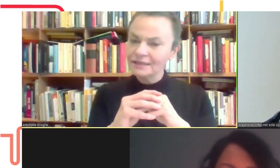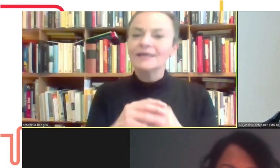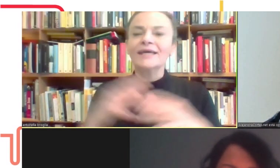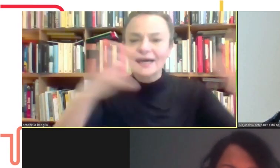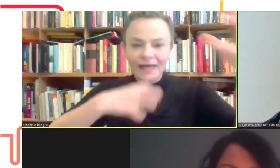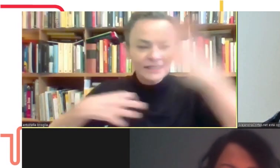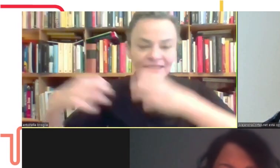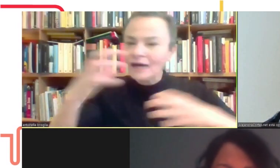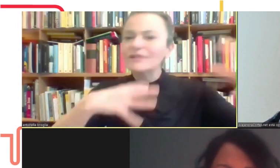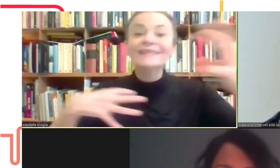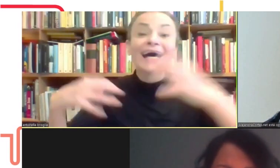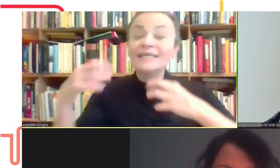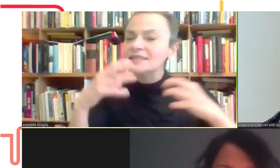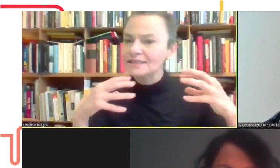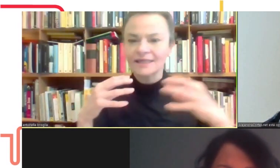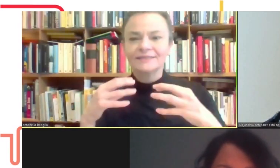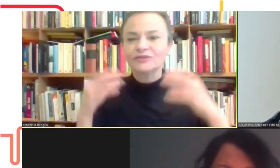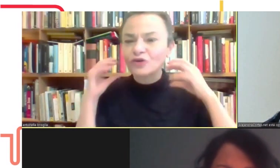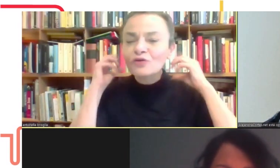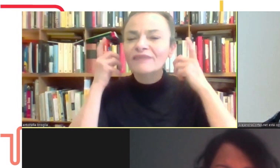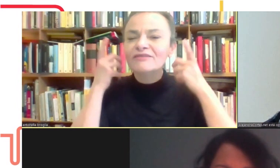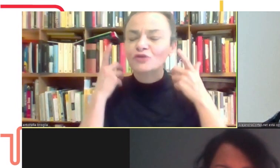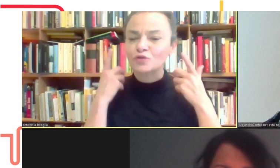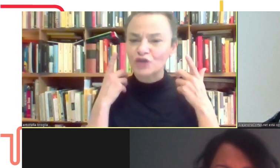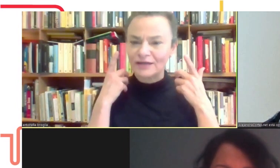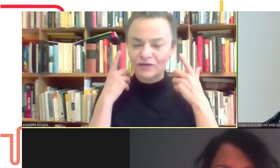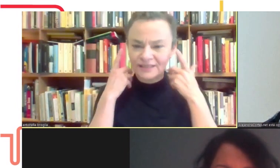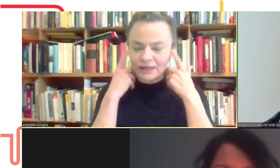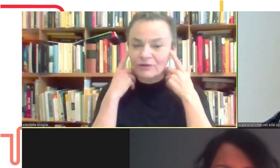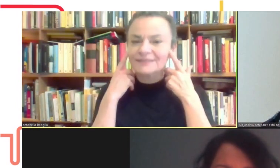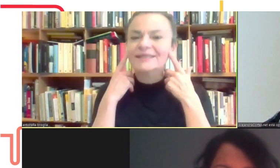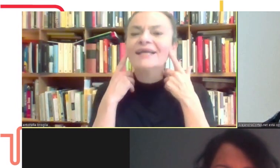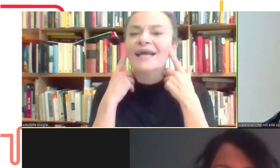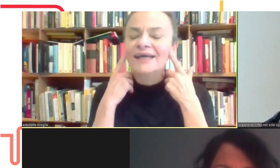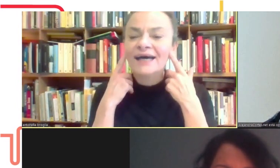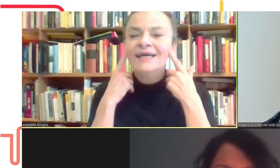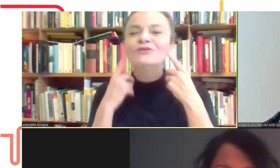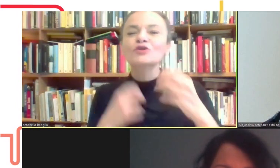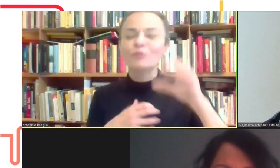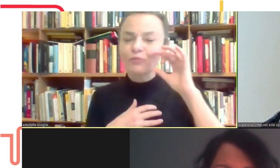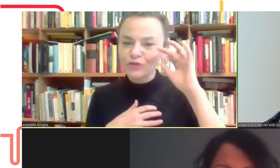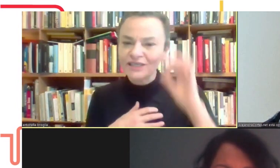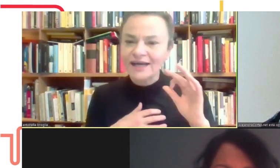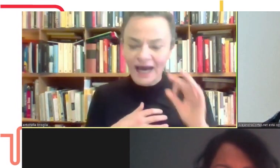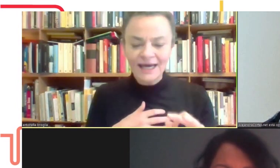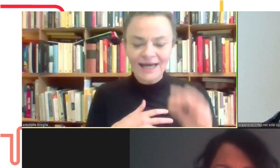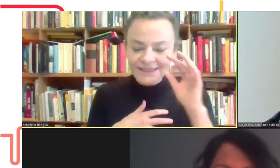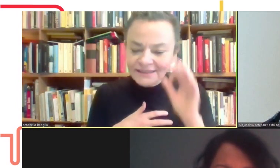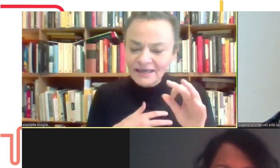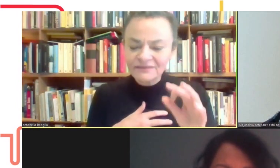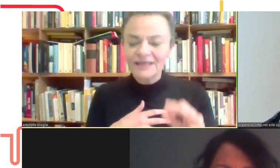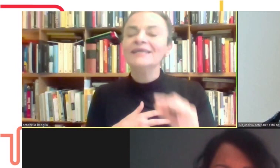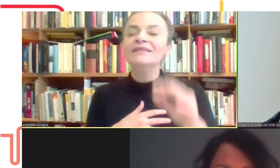Mariana que hiciera un análisis de todo lo que ha visto y escuchado en esta cuarentena larga y nos propusiera